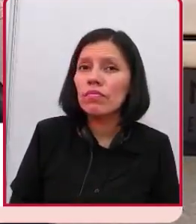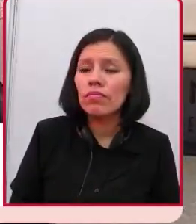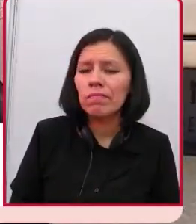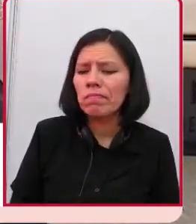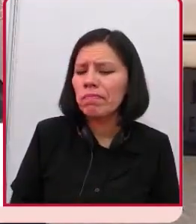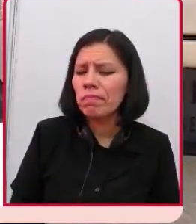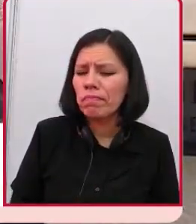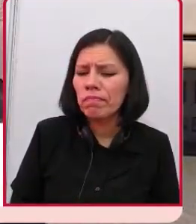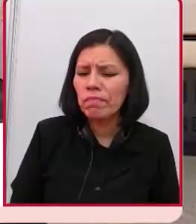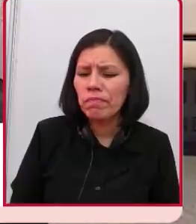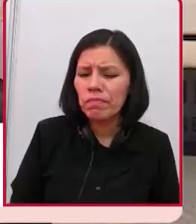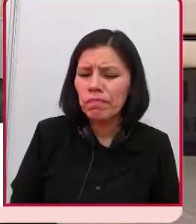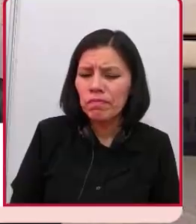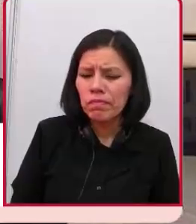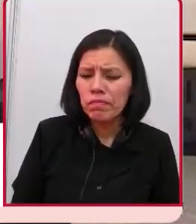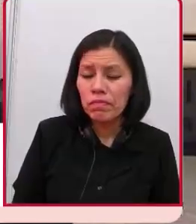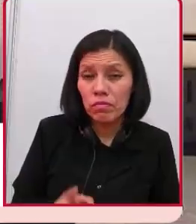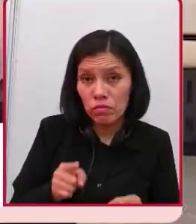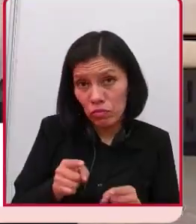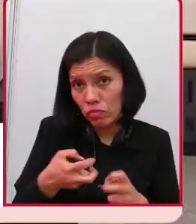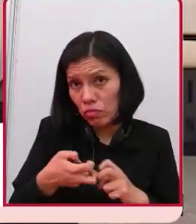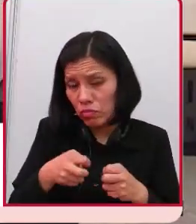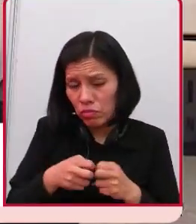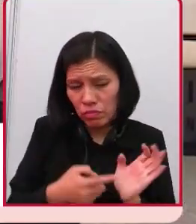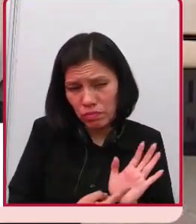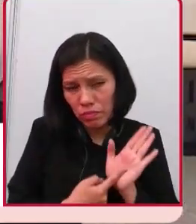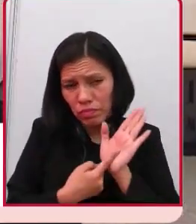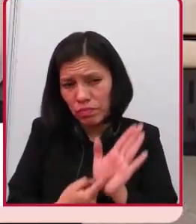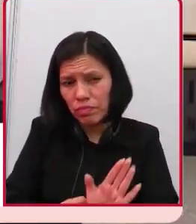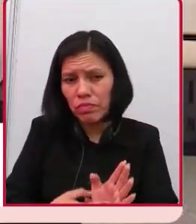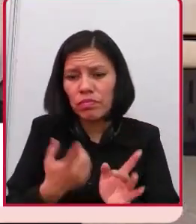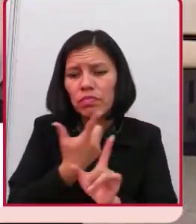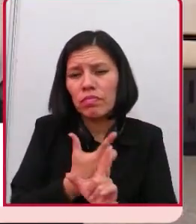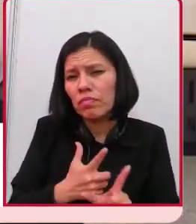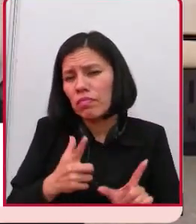Al caso del negocio, o al caso que presentaste de la liberación,